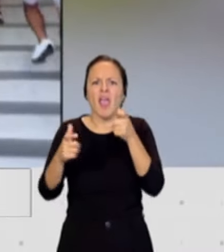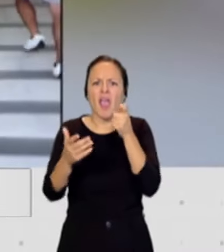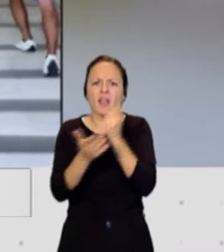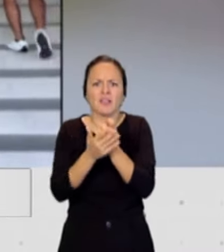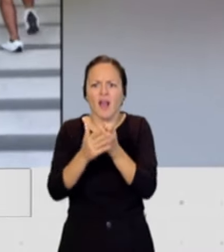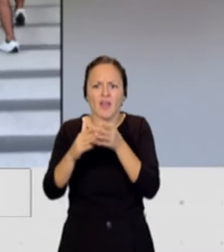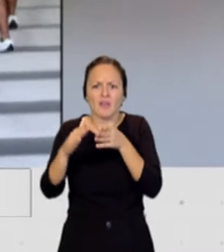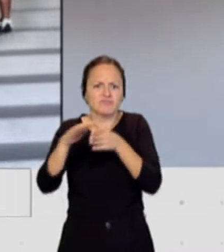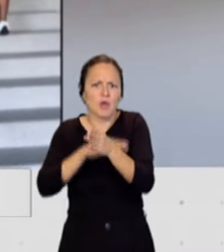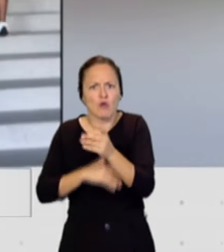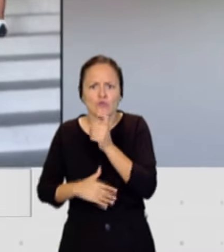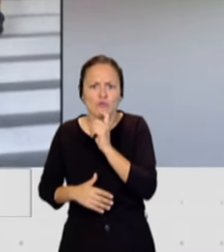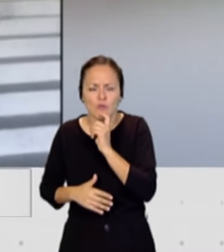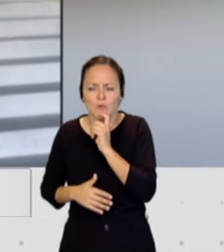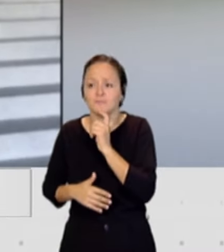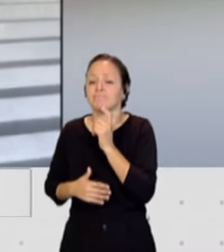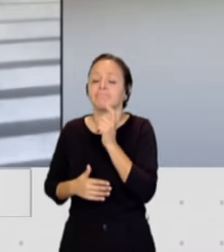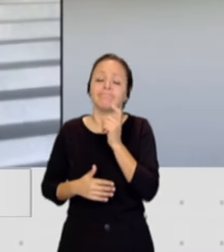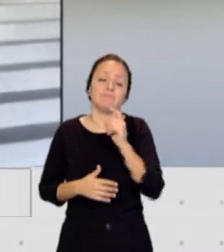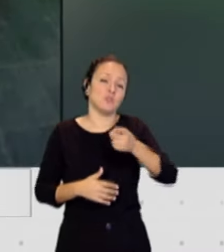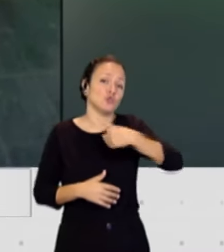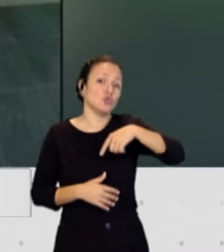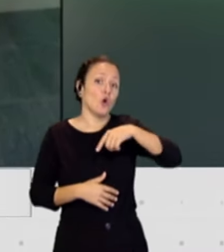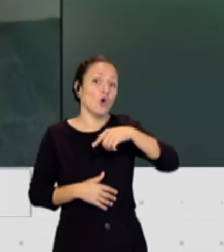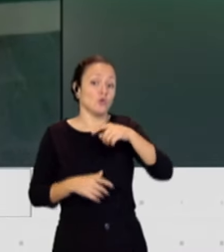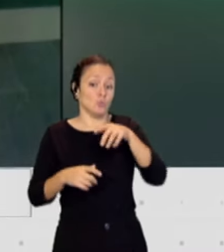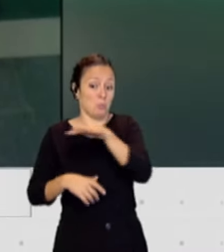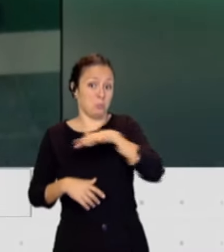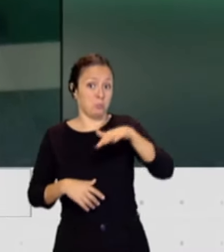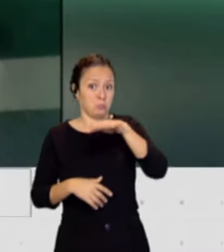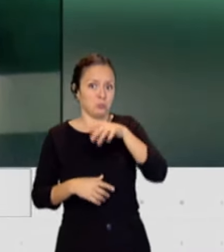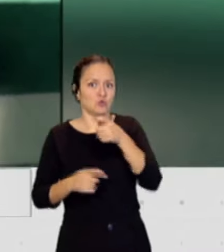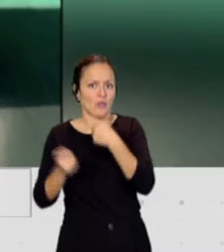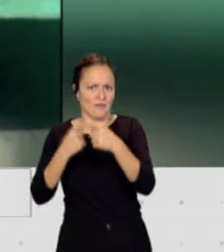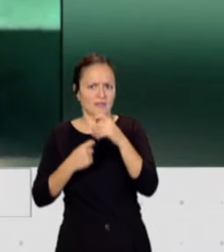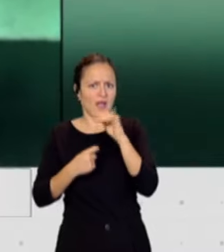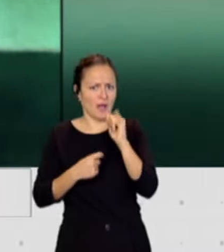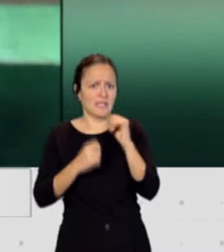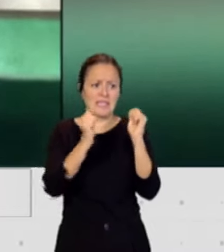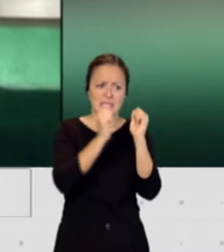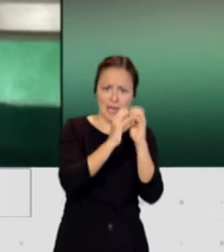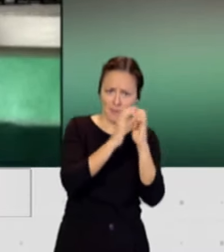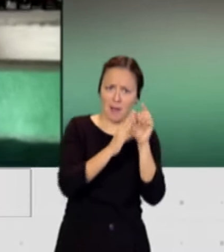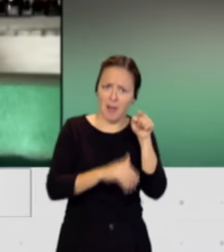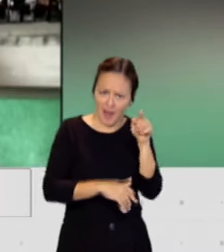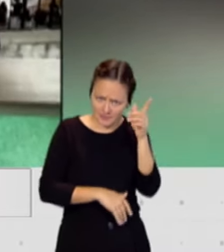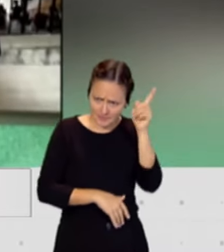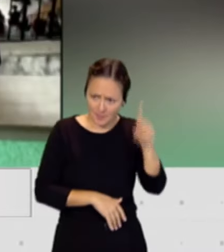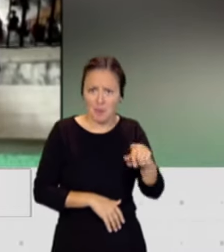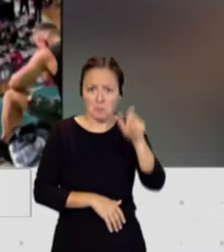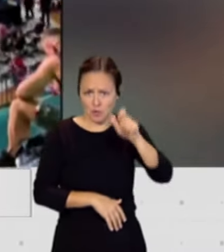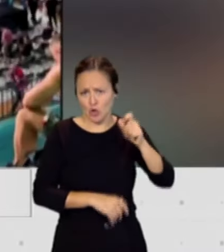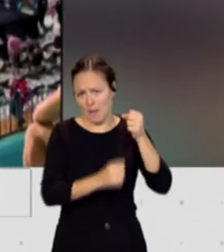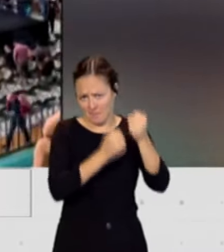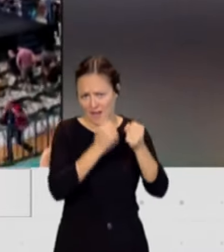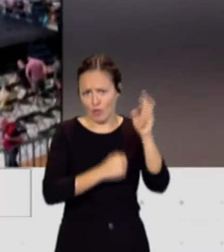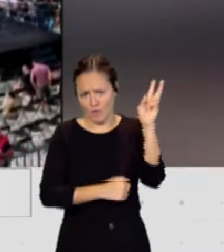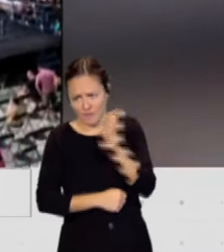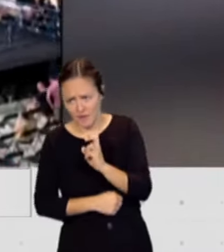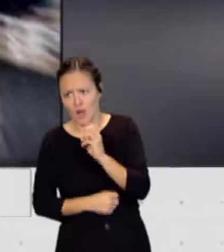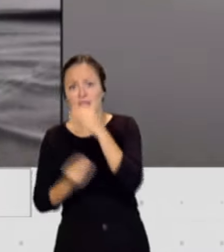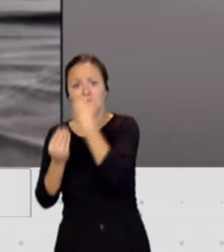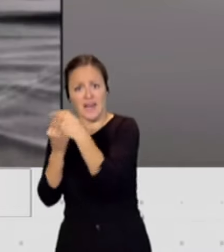bueno tenemos diferentes puntos de venta tanto en otras Islas también como en la palma Ya que vienen peleadores de allí gran canaria de donde Seven